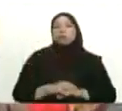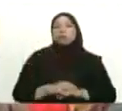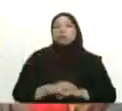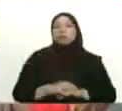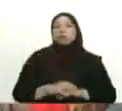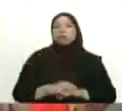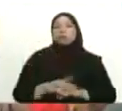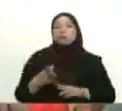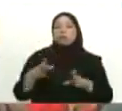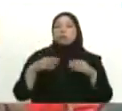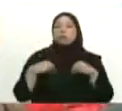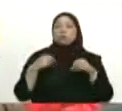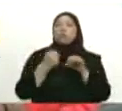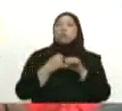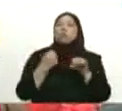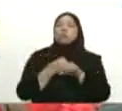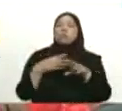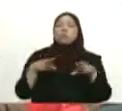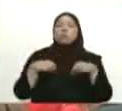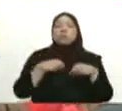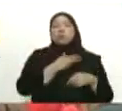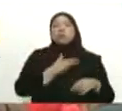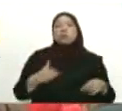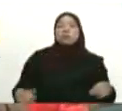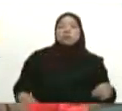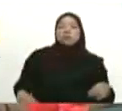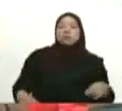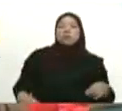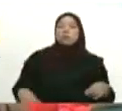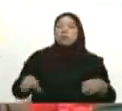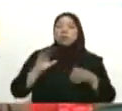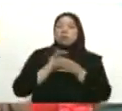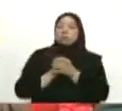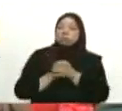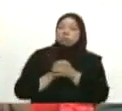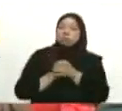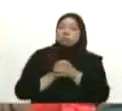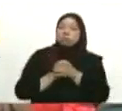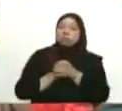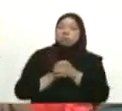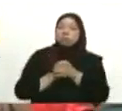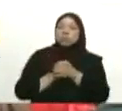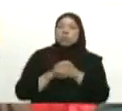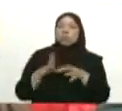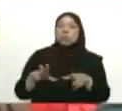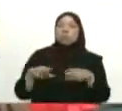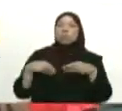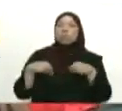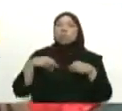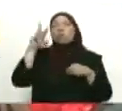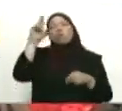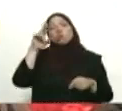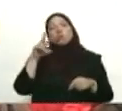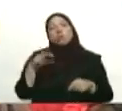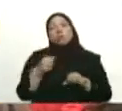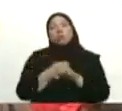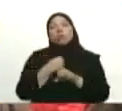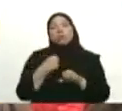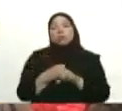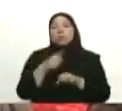mi reconocimiento y el reconocimiento del presidente ustedes compañeros compañeras reconocimiento diario